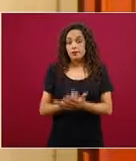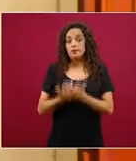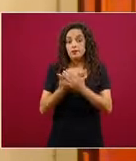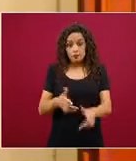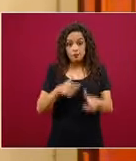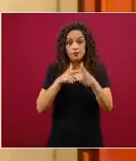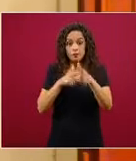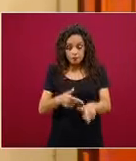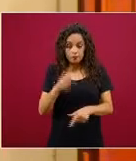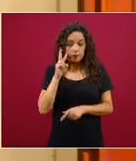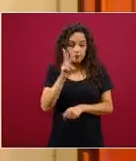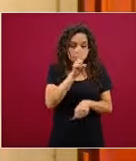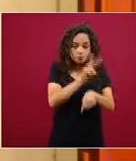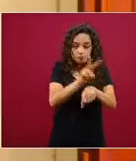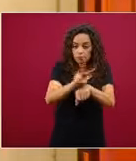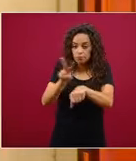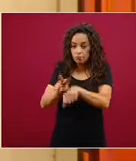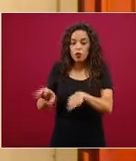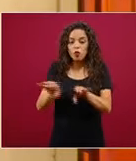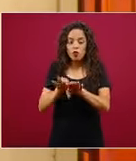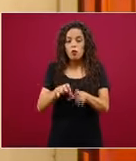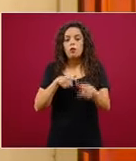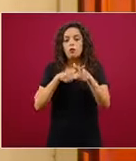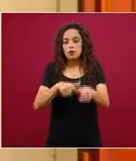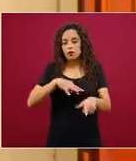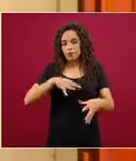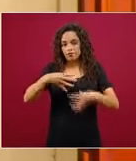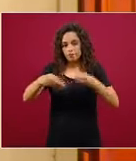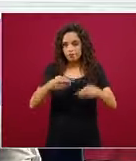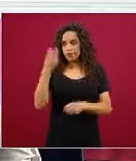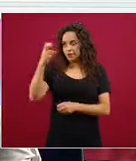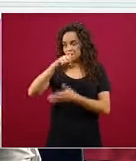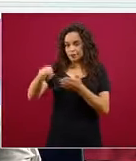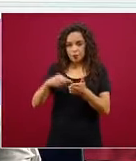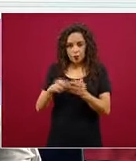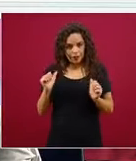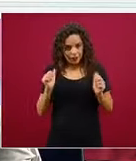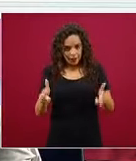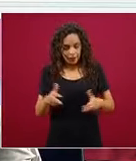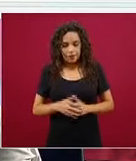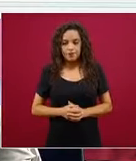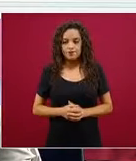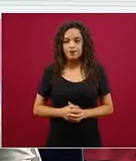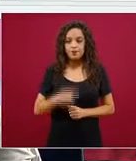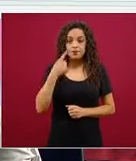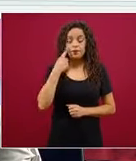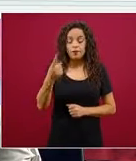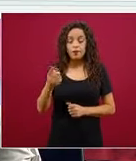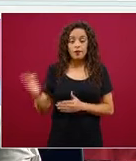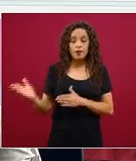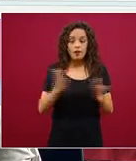continúa el comportamiento del estado de Chiapas. Veamos el segundo estado de esta noche.